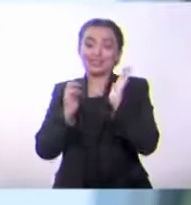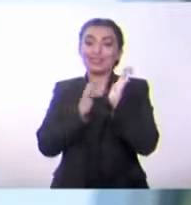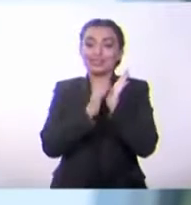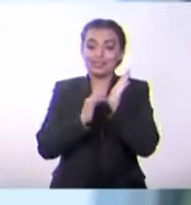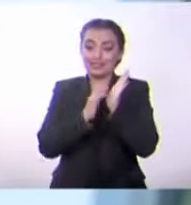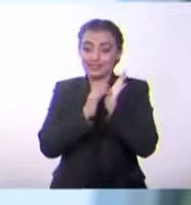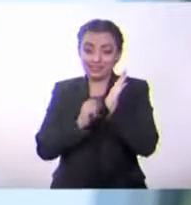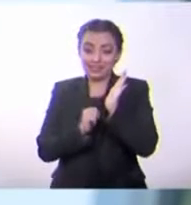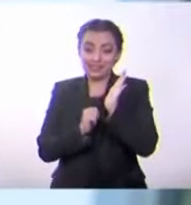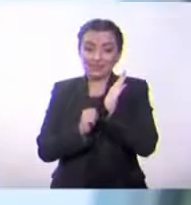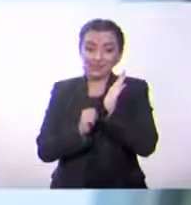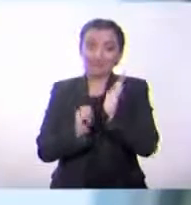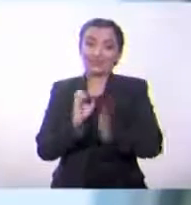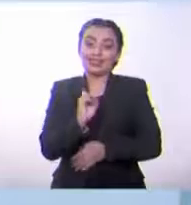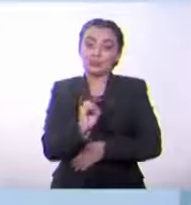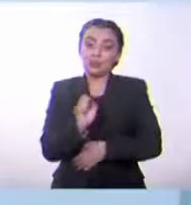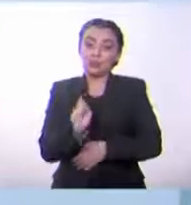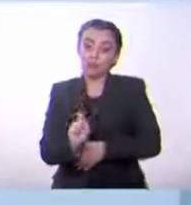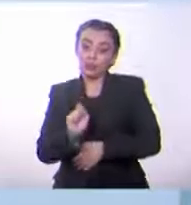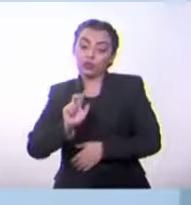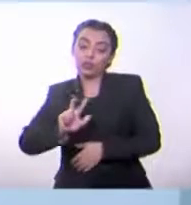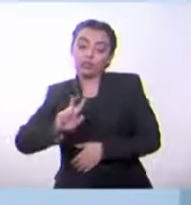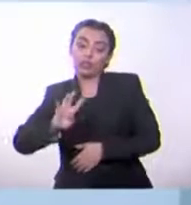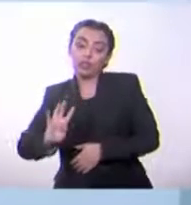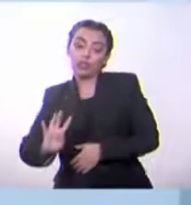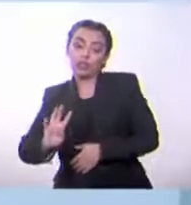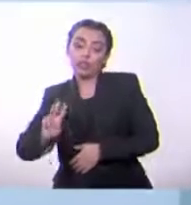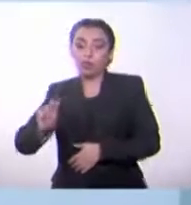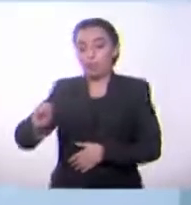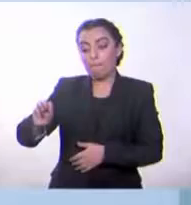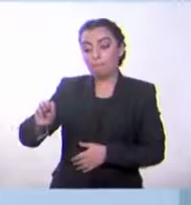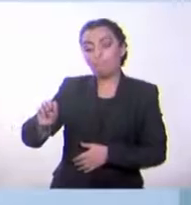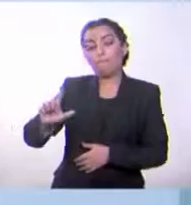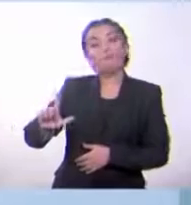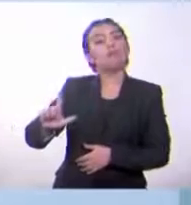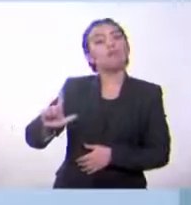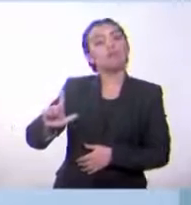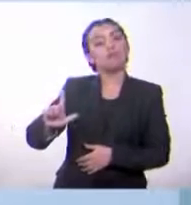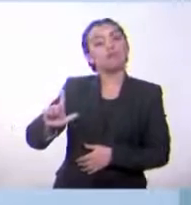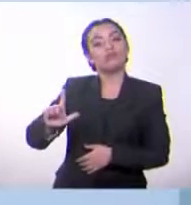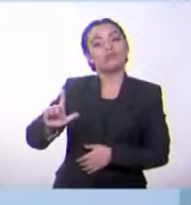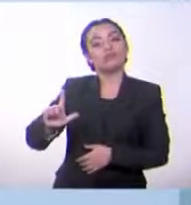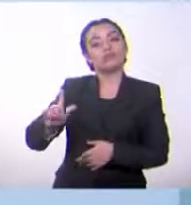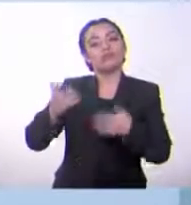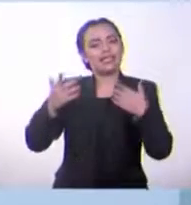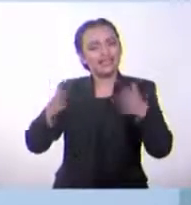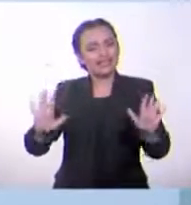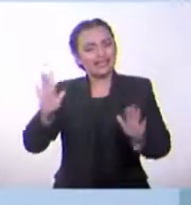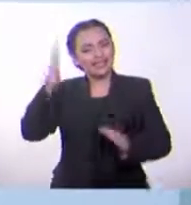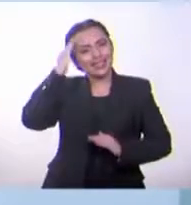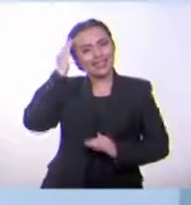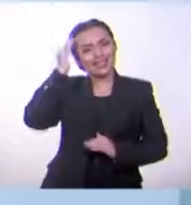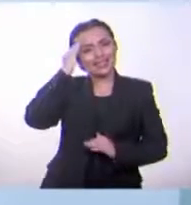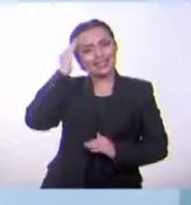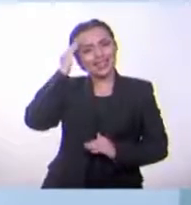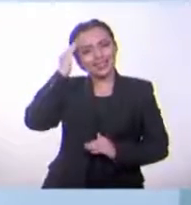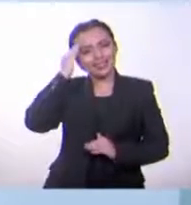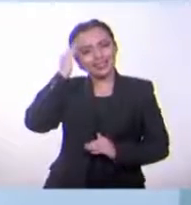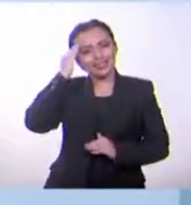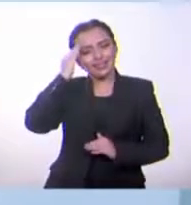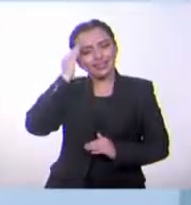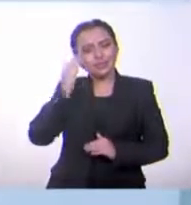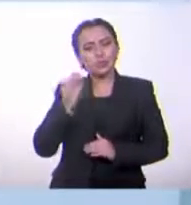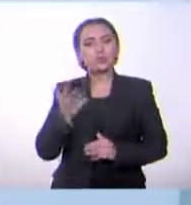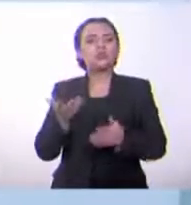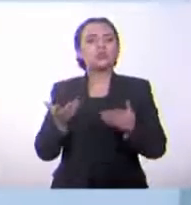0.34 moles. Ahora que conocemos los moles, podemos calcular la molaridad porque el ejercicio